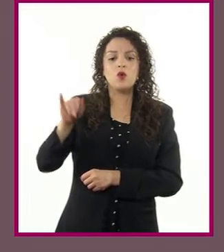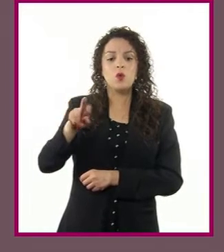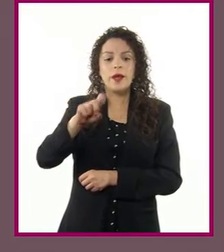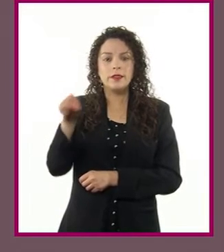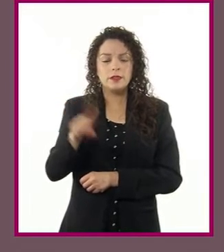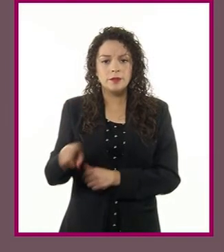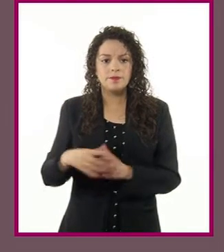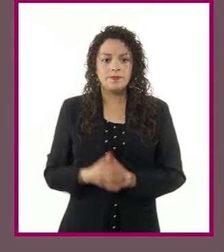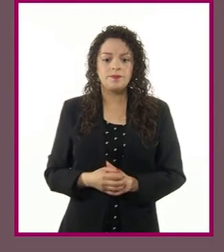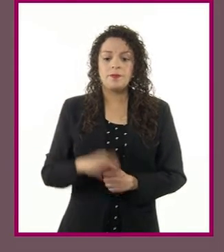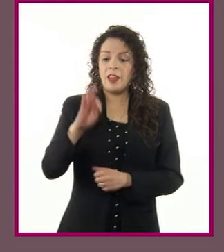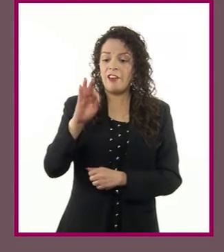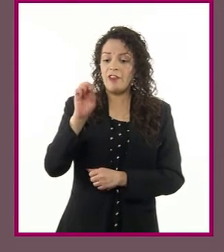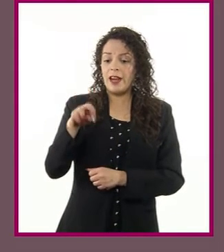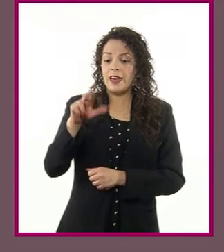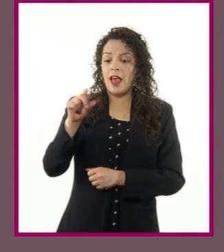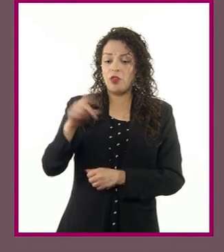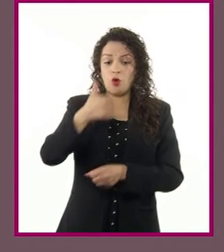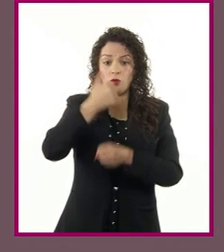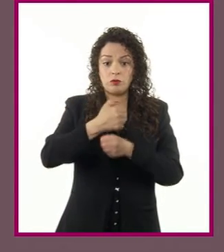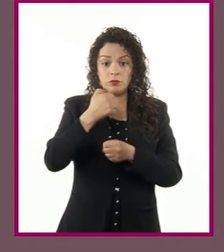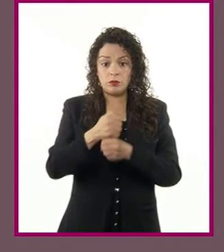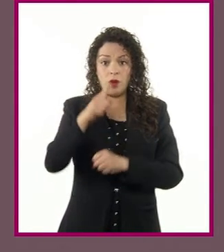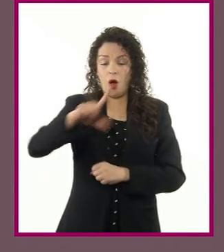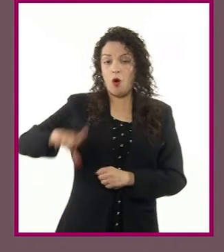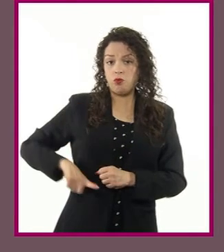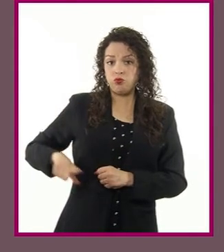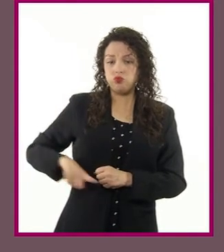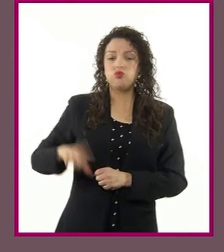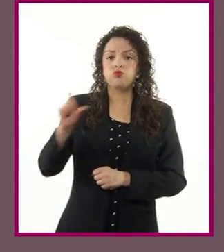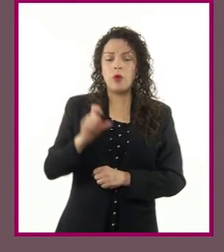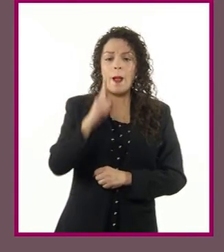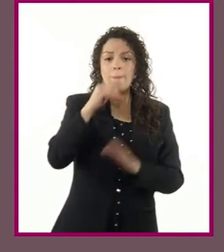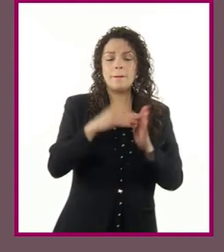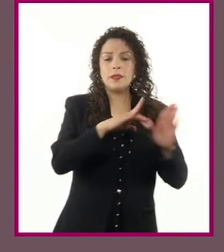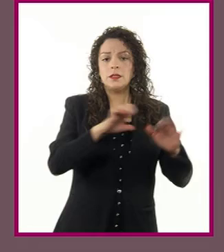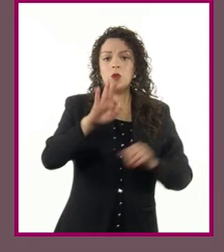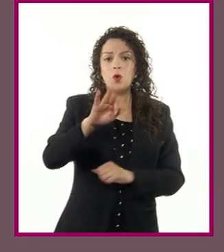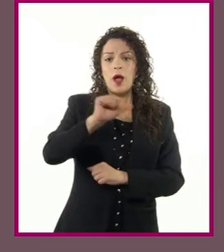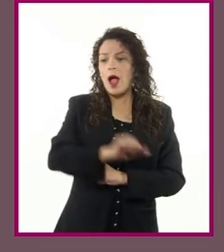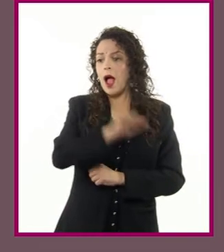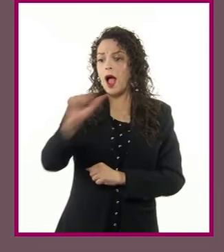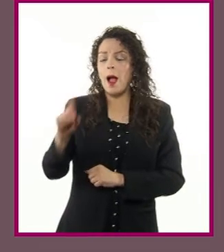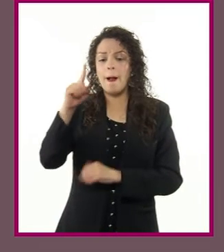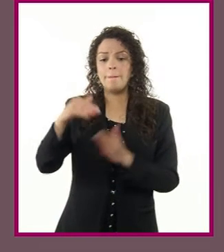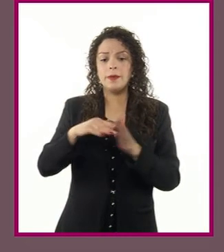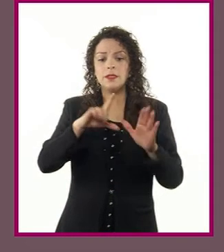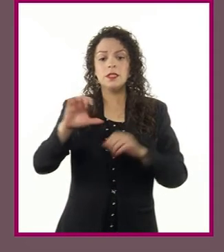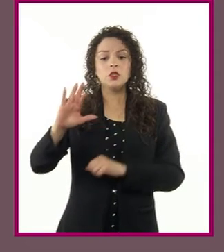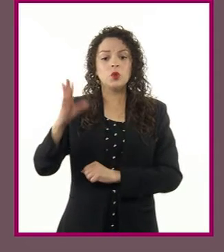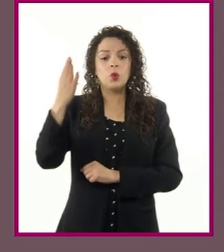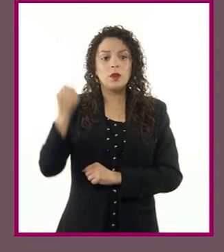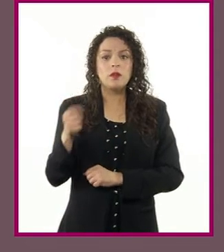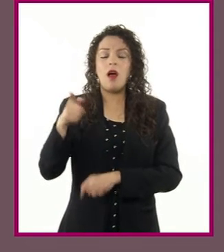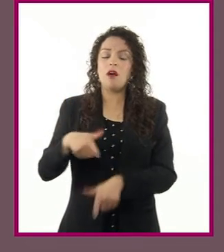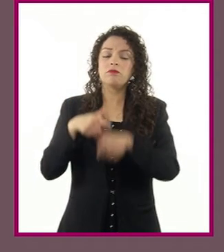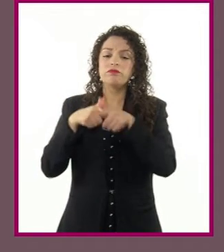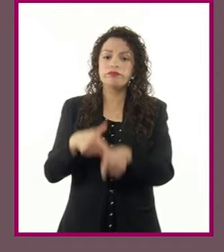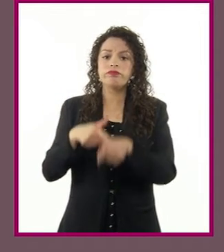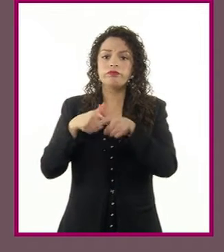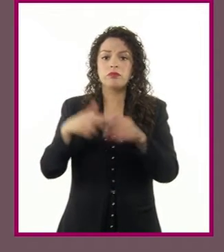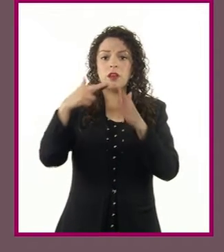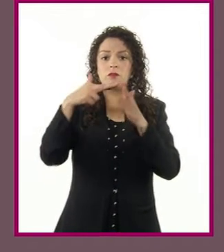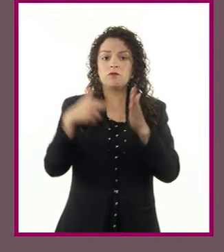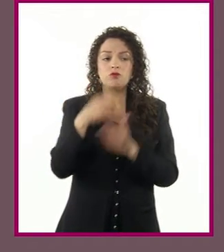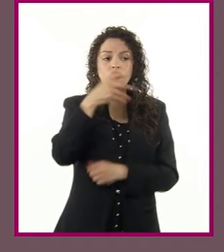parte, Fernando VI, que gobernó de 1746 a 1759, continuó las reformas de su